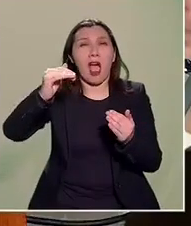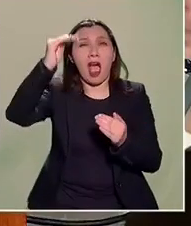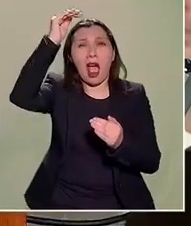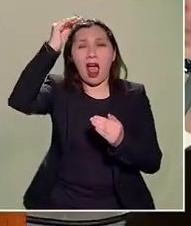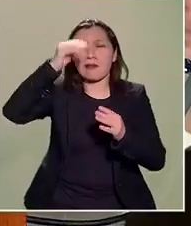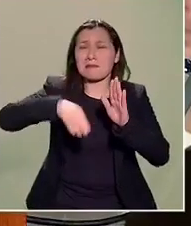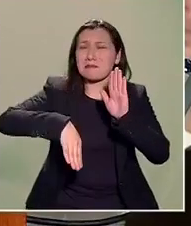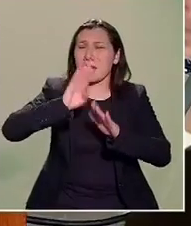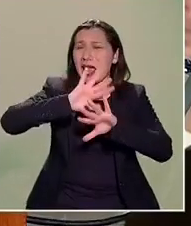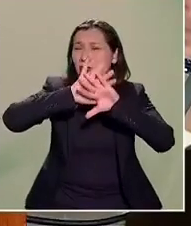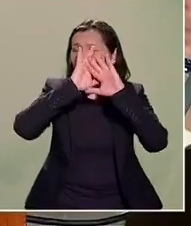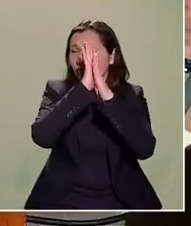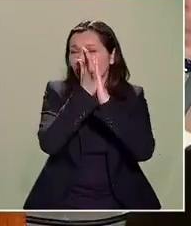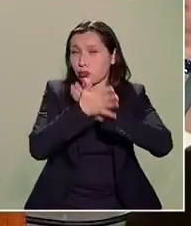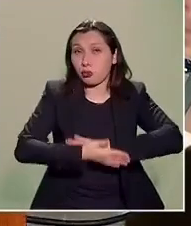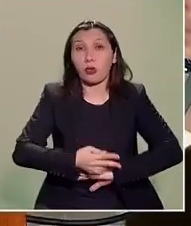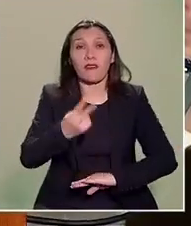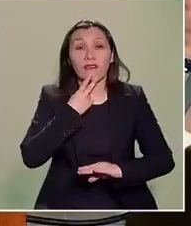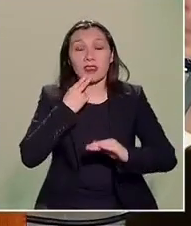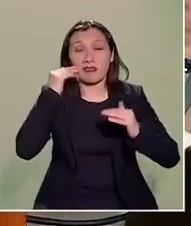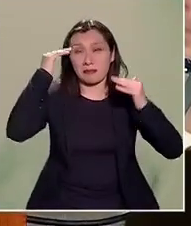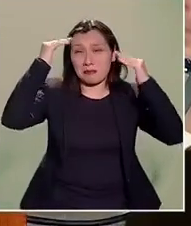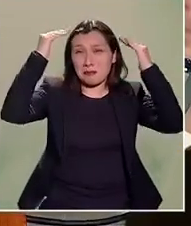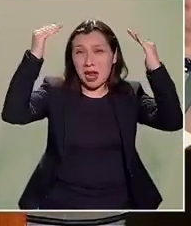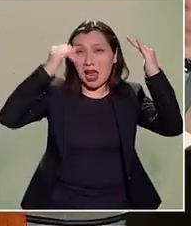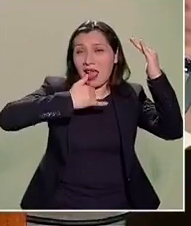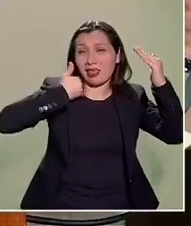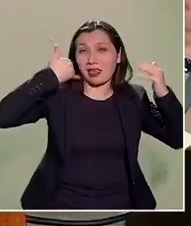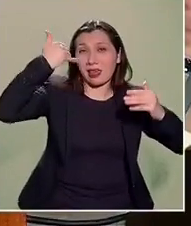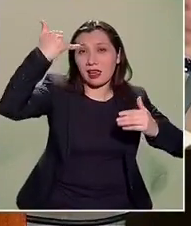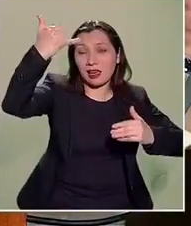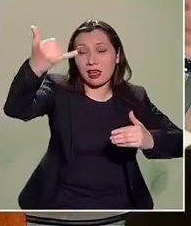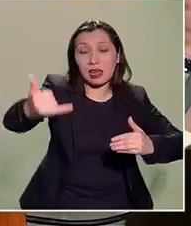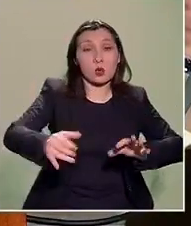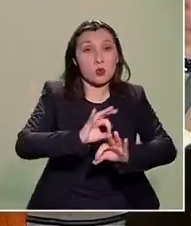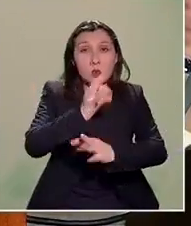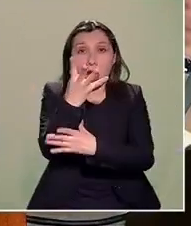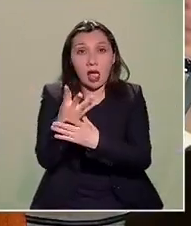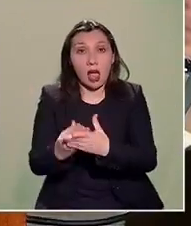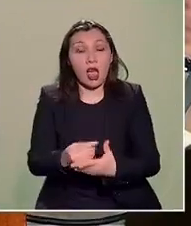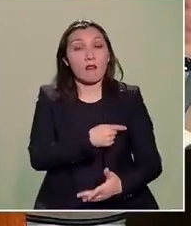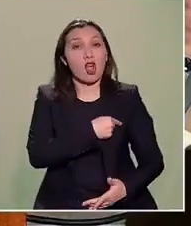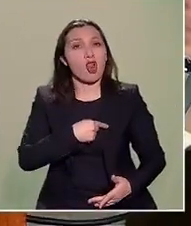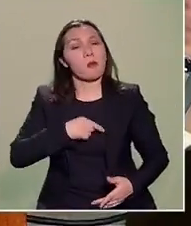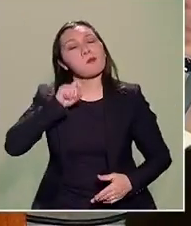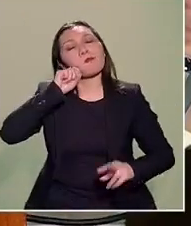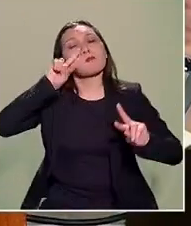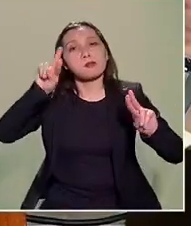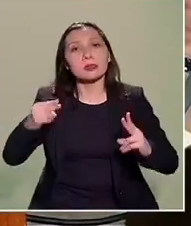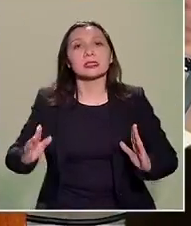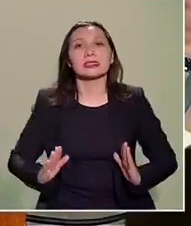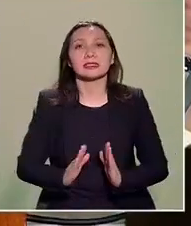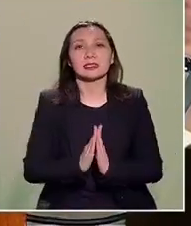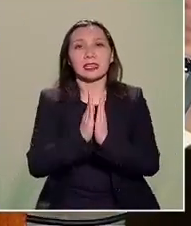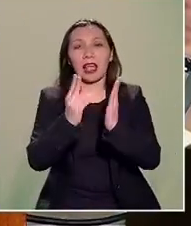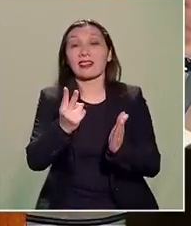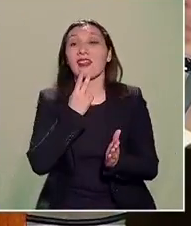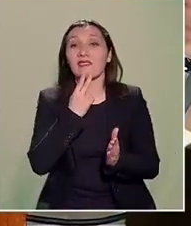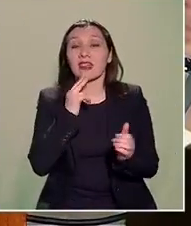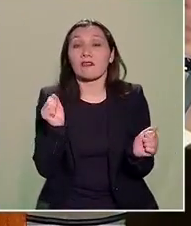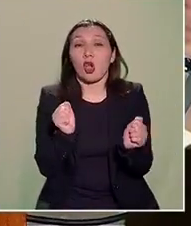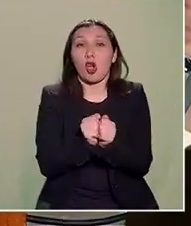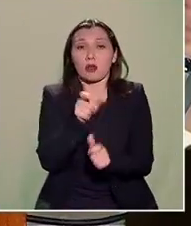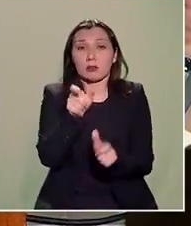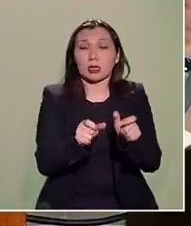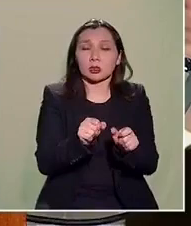sublime el que habita la eternidad y cuyo nombre es santo el que habita con el